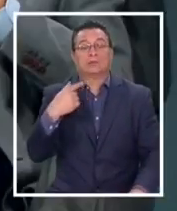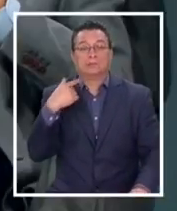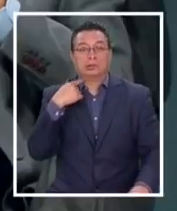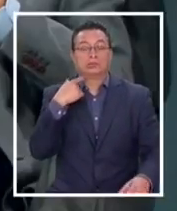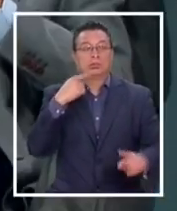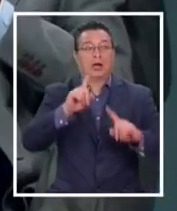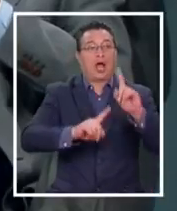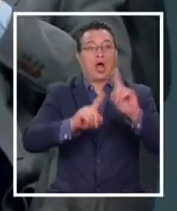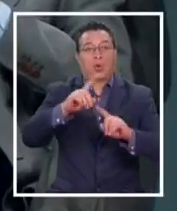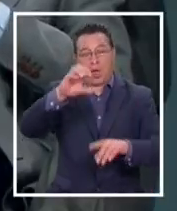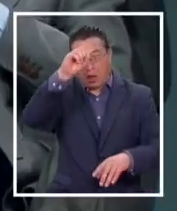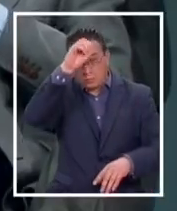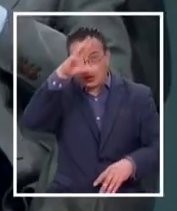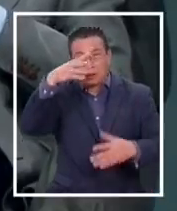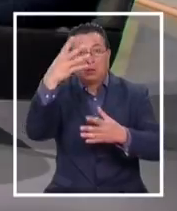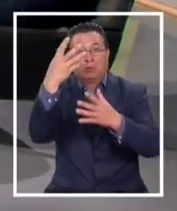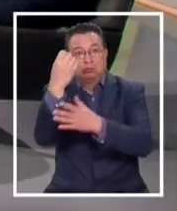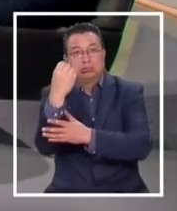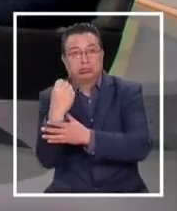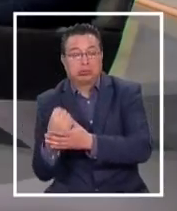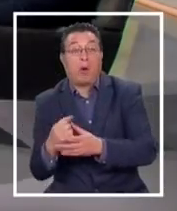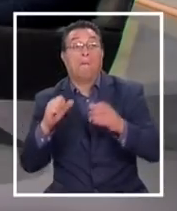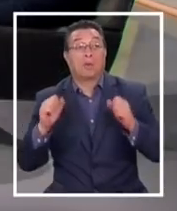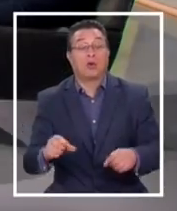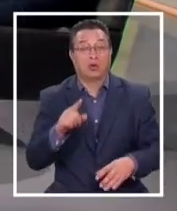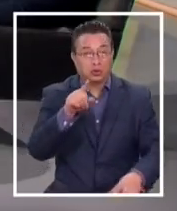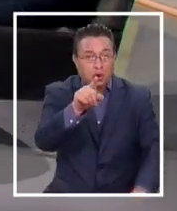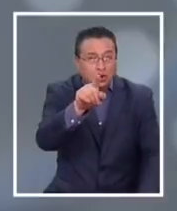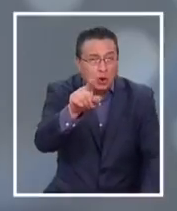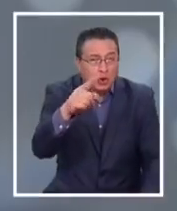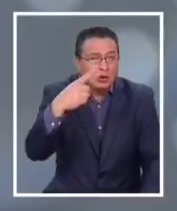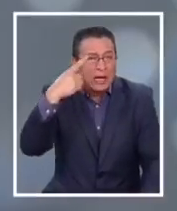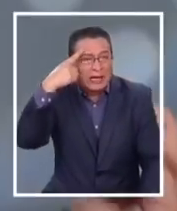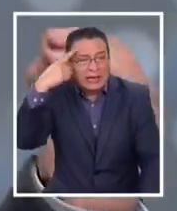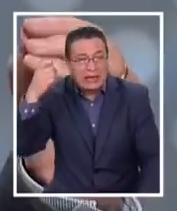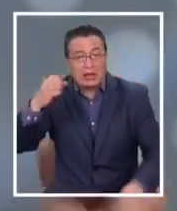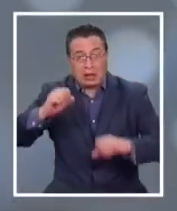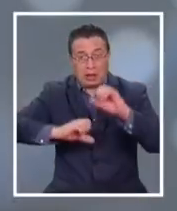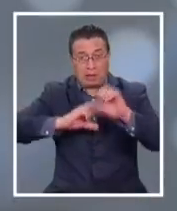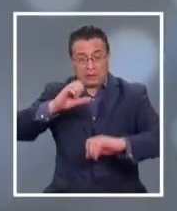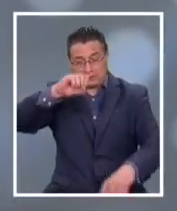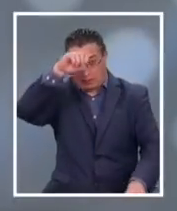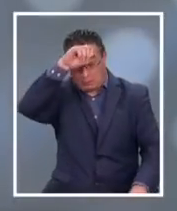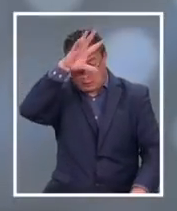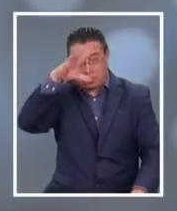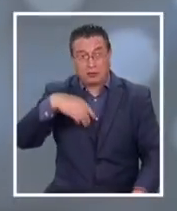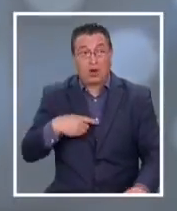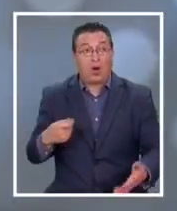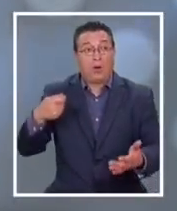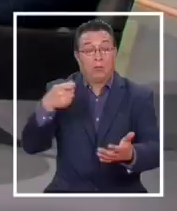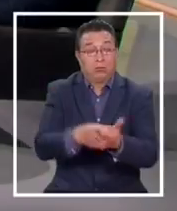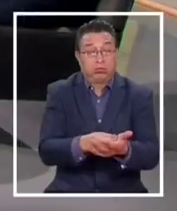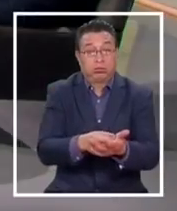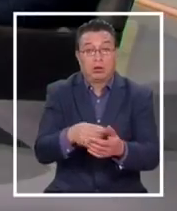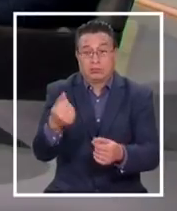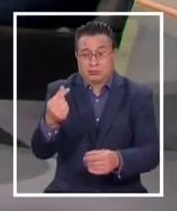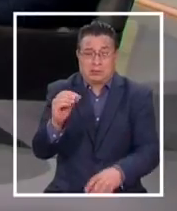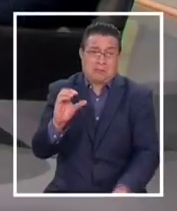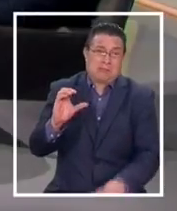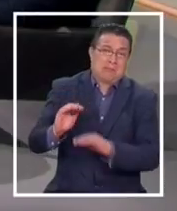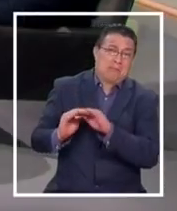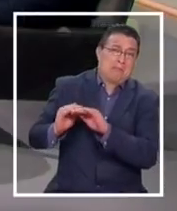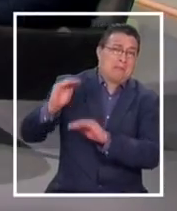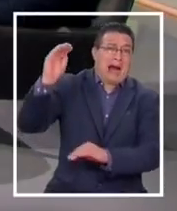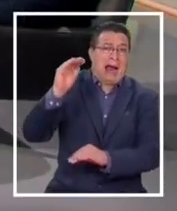matando alguna minera en vez de hueso de exageración. Que las empresas mineras van a dejar de invertir, por Dios, con el precio histórico récord